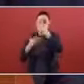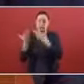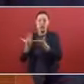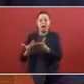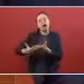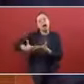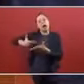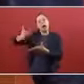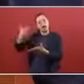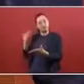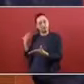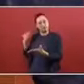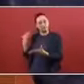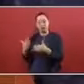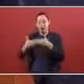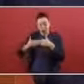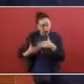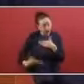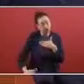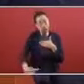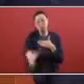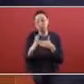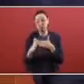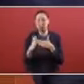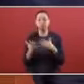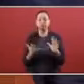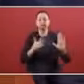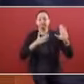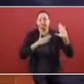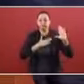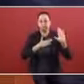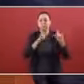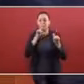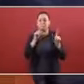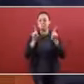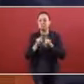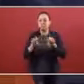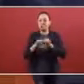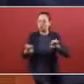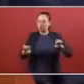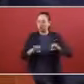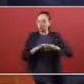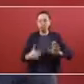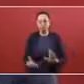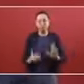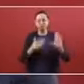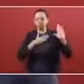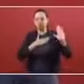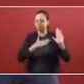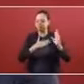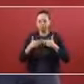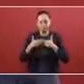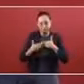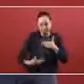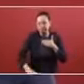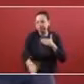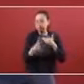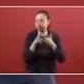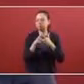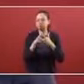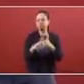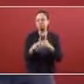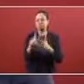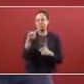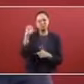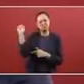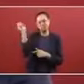pasado, pero con esto que ahora está comprometiéndose y nos compromete el licenciado López Obrador, vamos a caminar utilizando las tecnologías